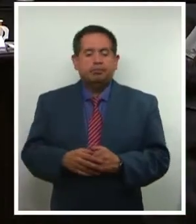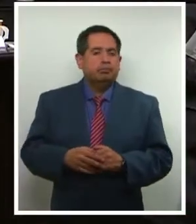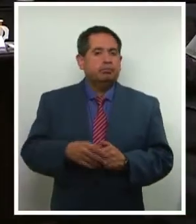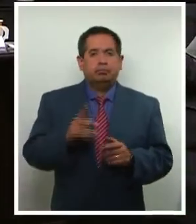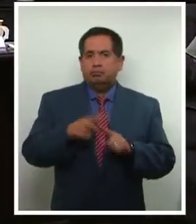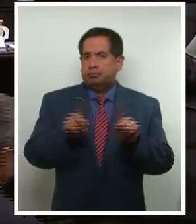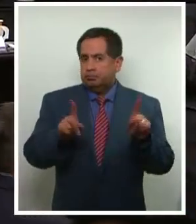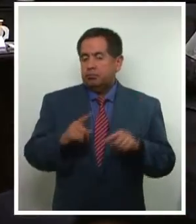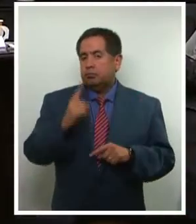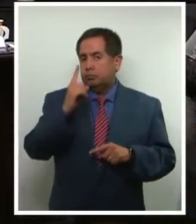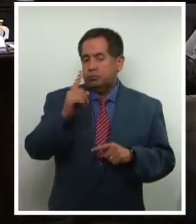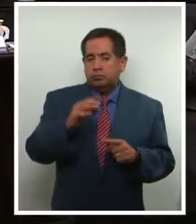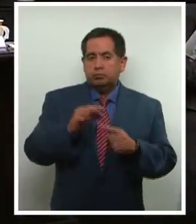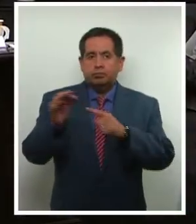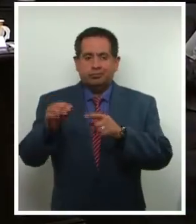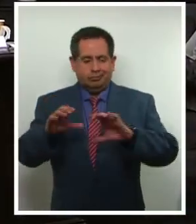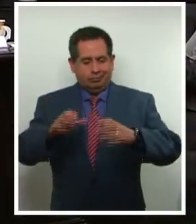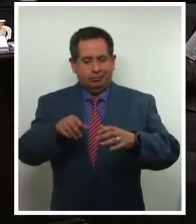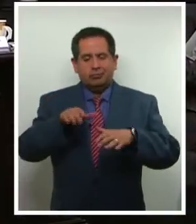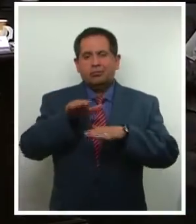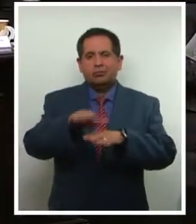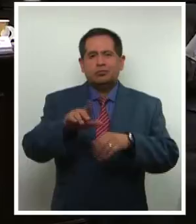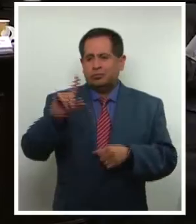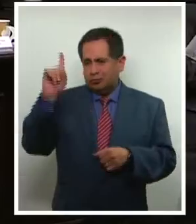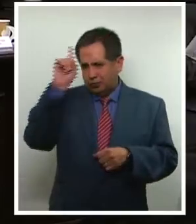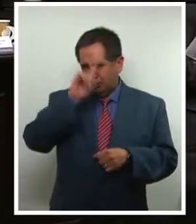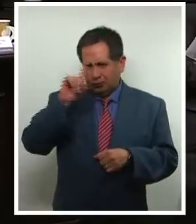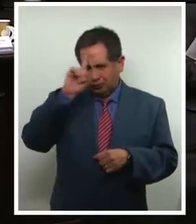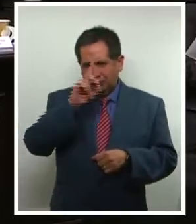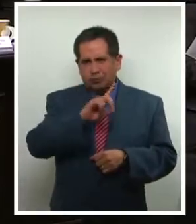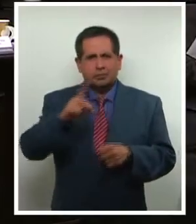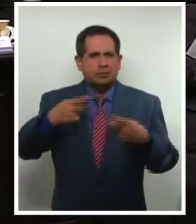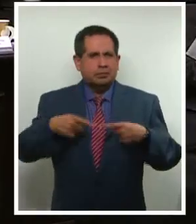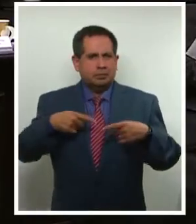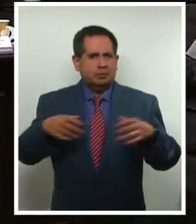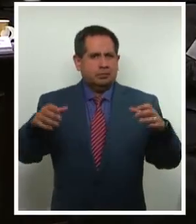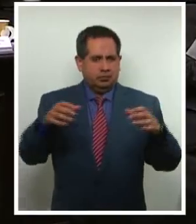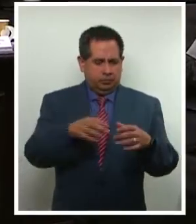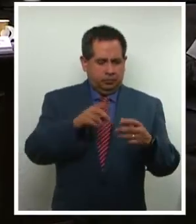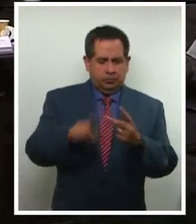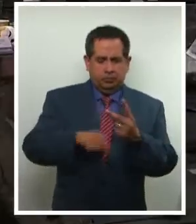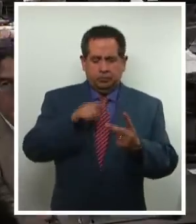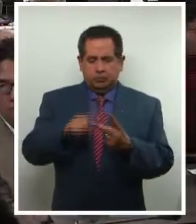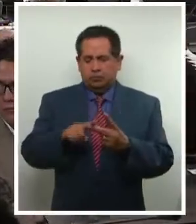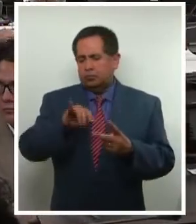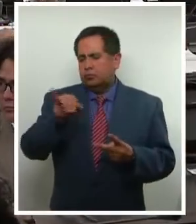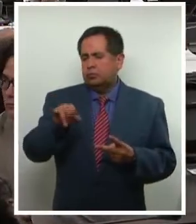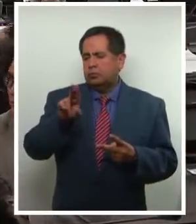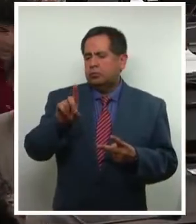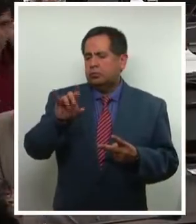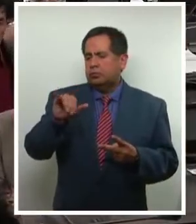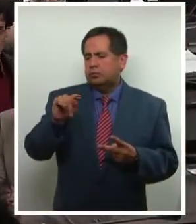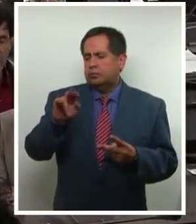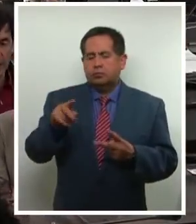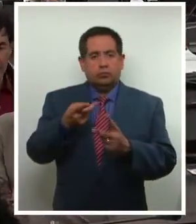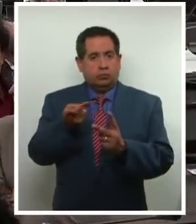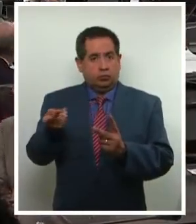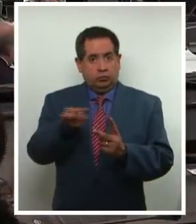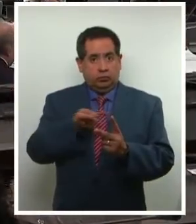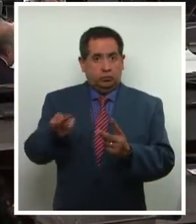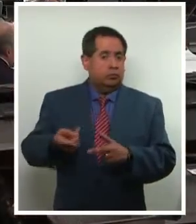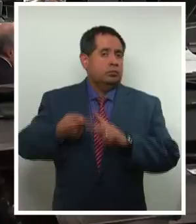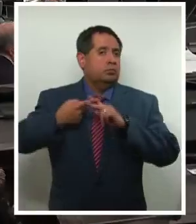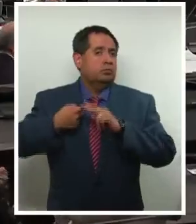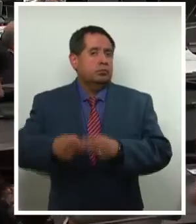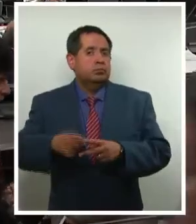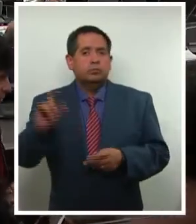disposiciones relativas al Consejo Judicial Ciudadano y al Consejo de la Judicatura, las cuales deberán